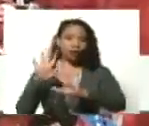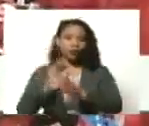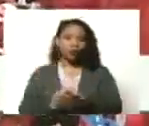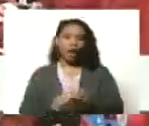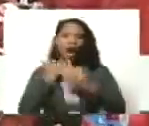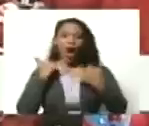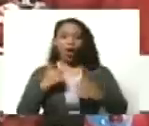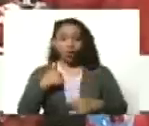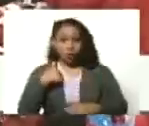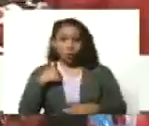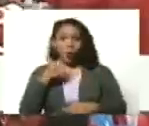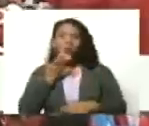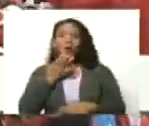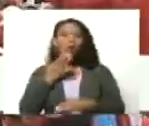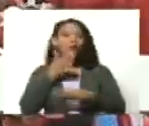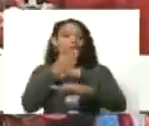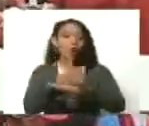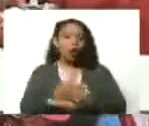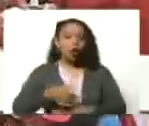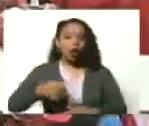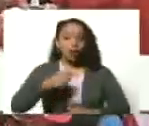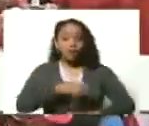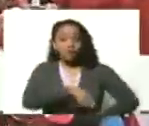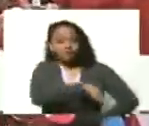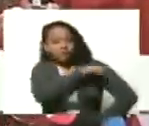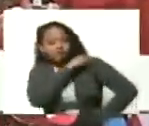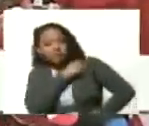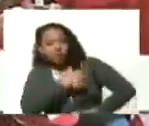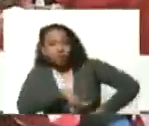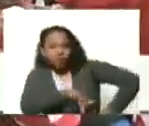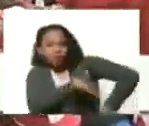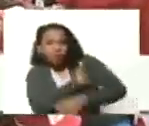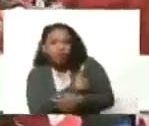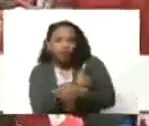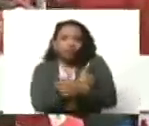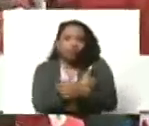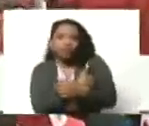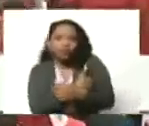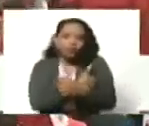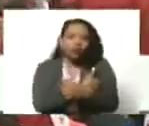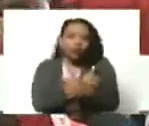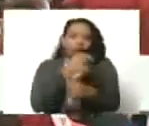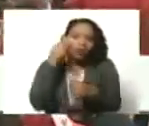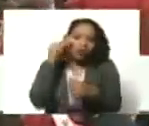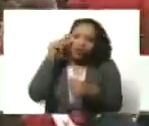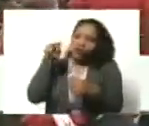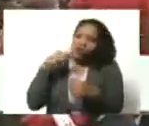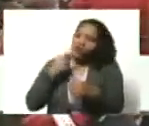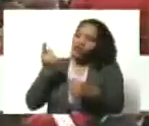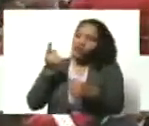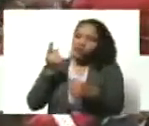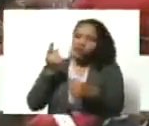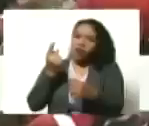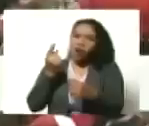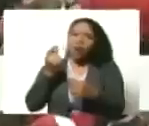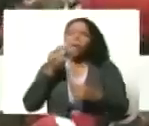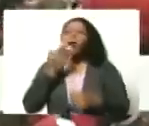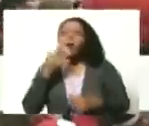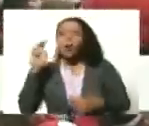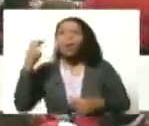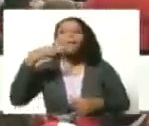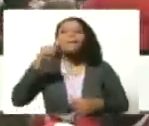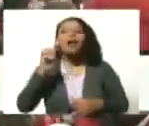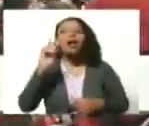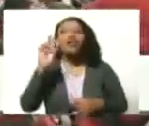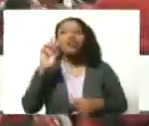si yo voy con un maletín aquí, una carpeta aquí, y veo, y le digo, Pedro Infante, ¿ustedes conocen a Pedro